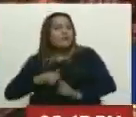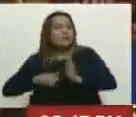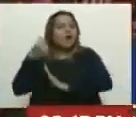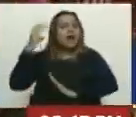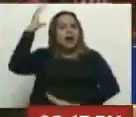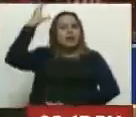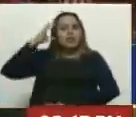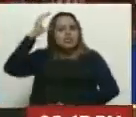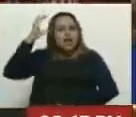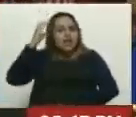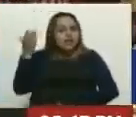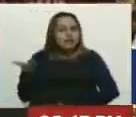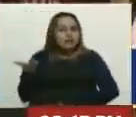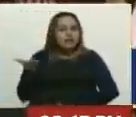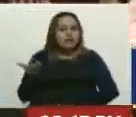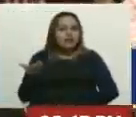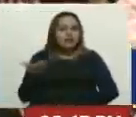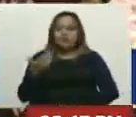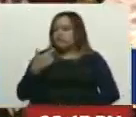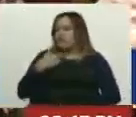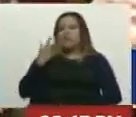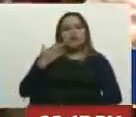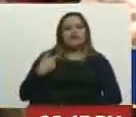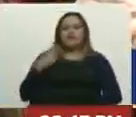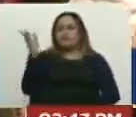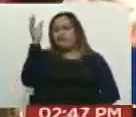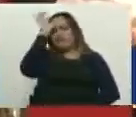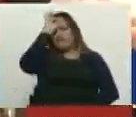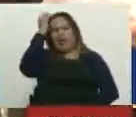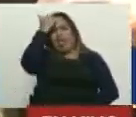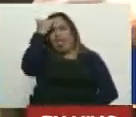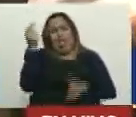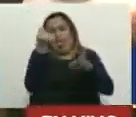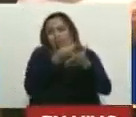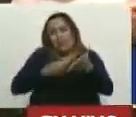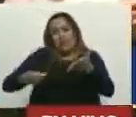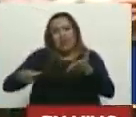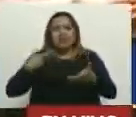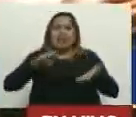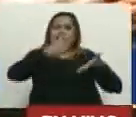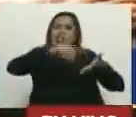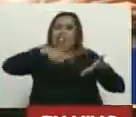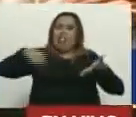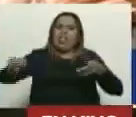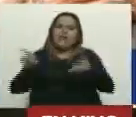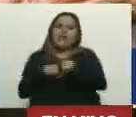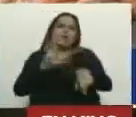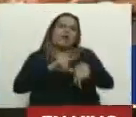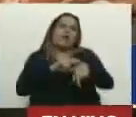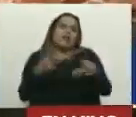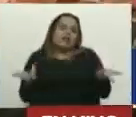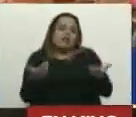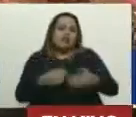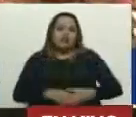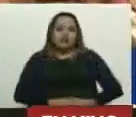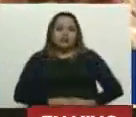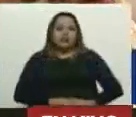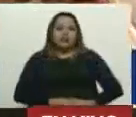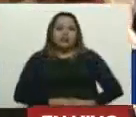capacidades cotidianas. Yo no sé dibujar la O por la redonda, y mi letra es completamente letra de médico. Y yo además